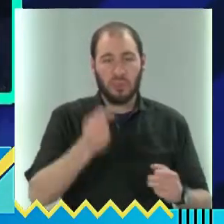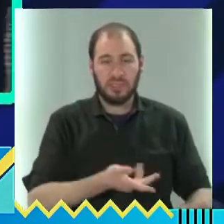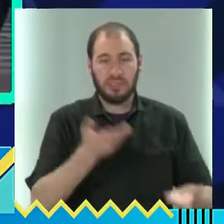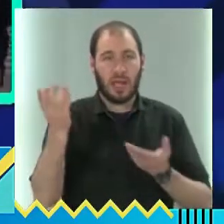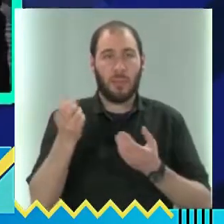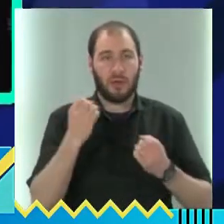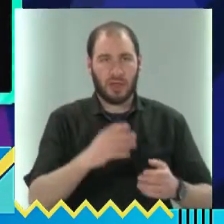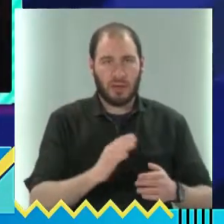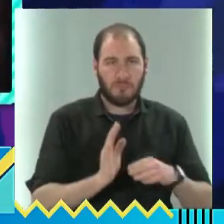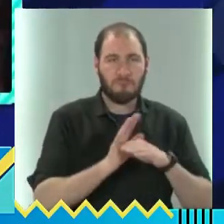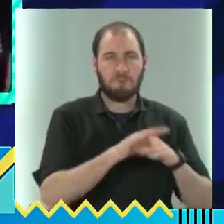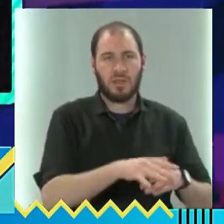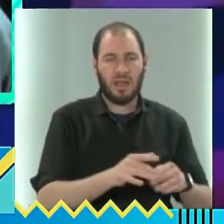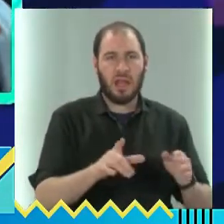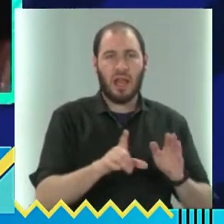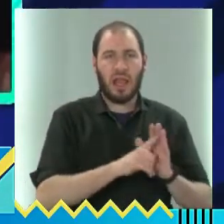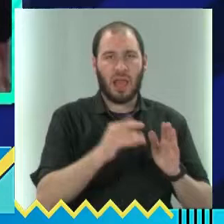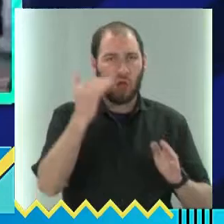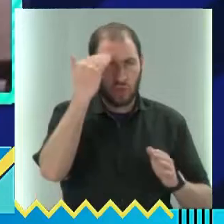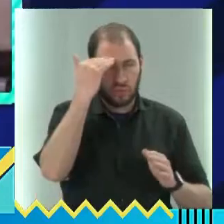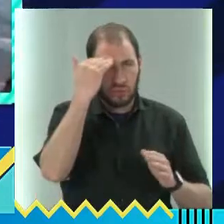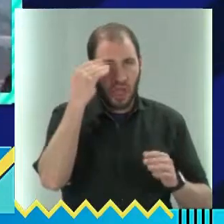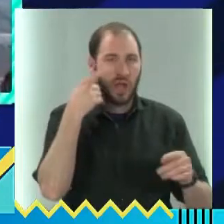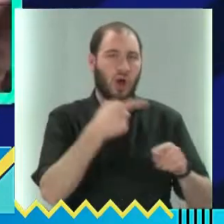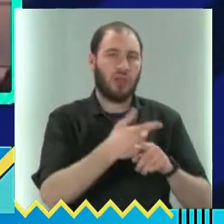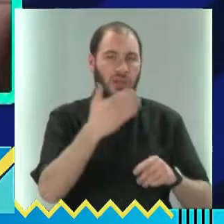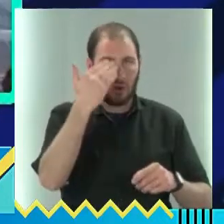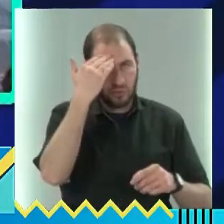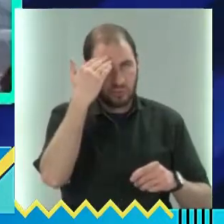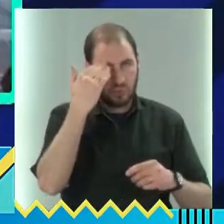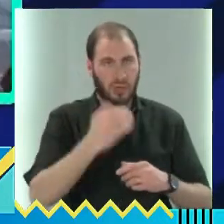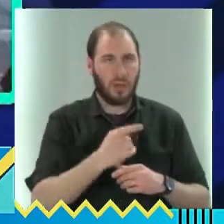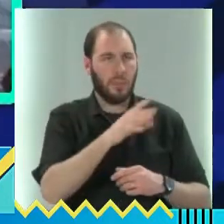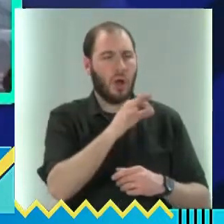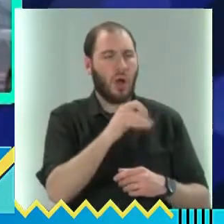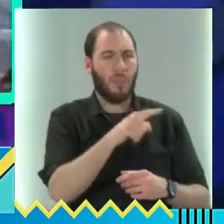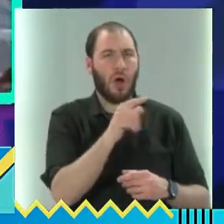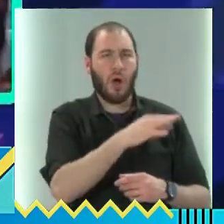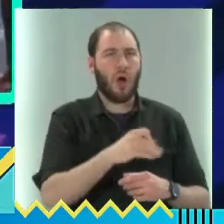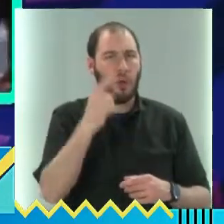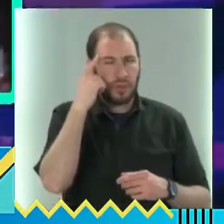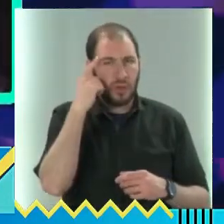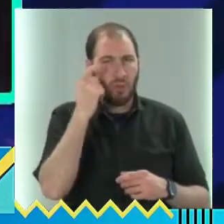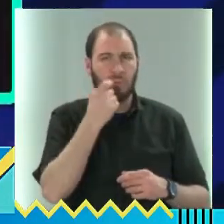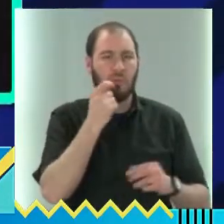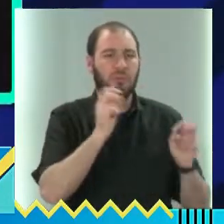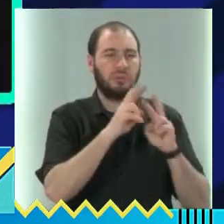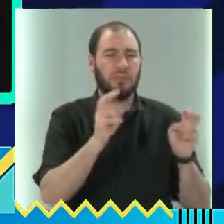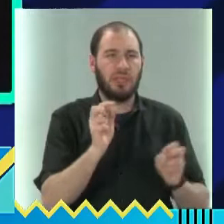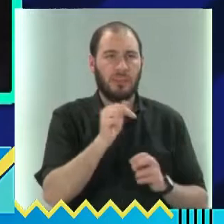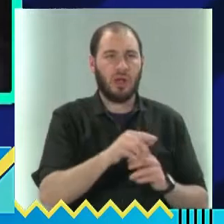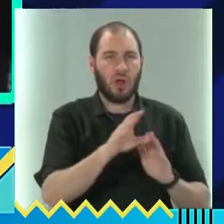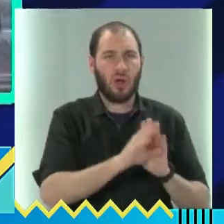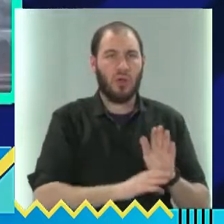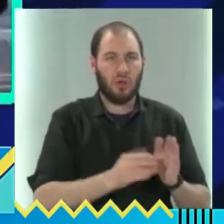por avanzar con normas constitucionales, sí, contra normas constitucionales. ¿Qué opinión le merece eso al respecto de este